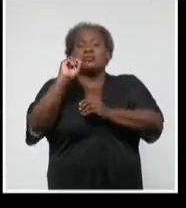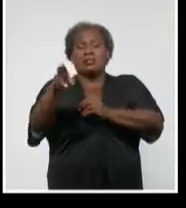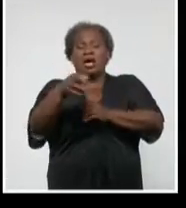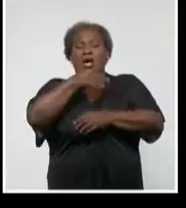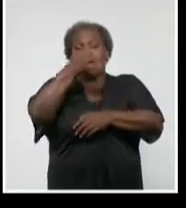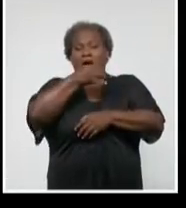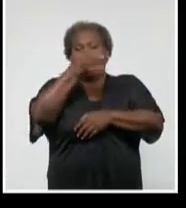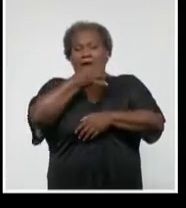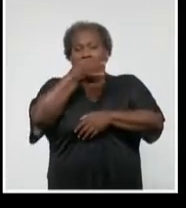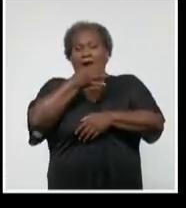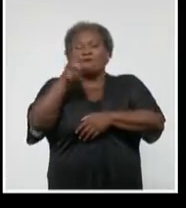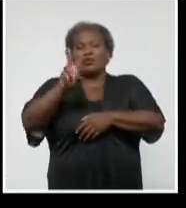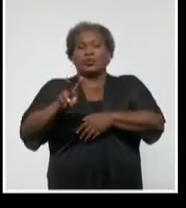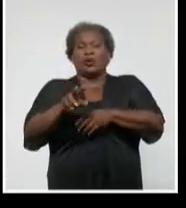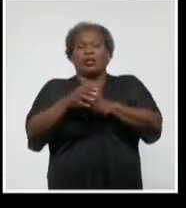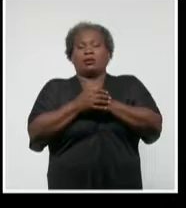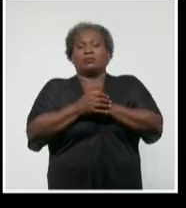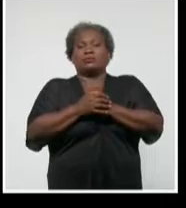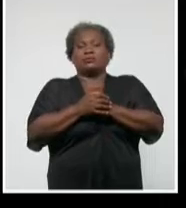patria.